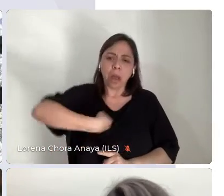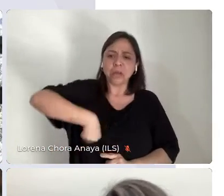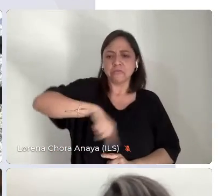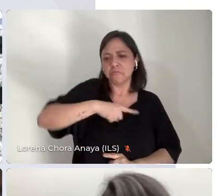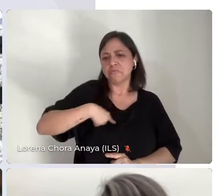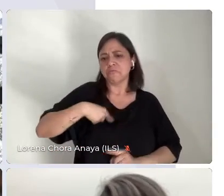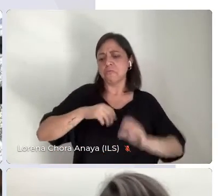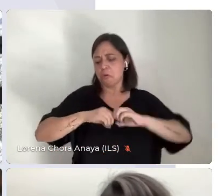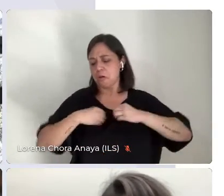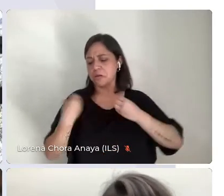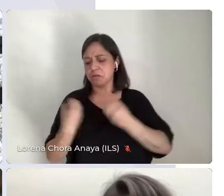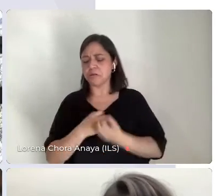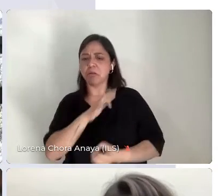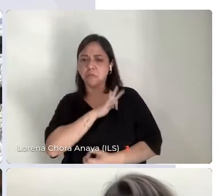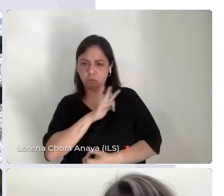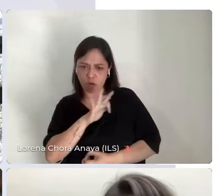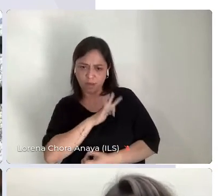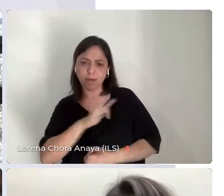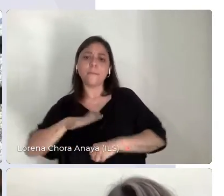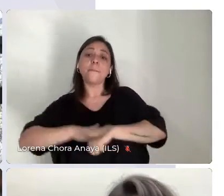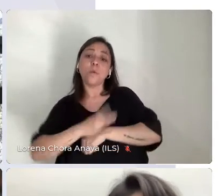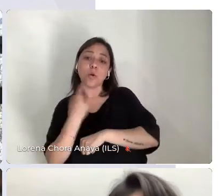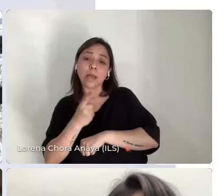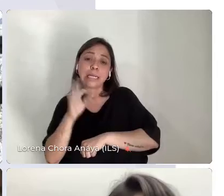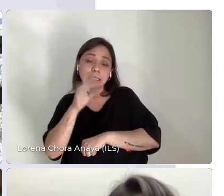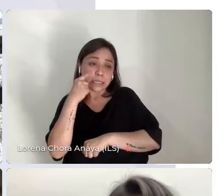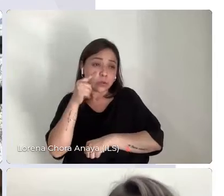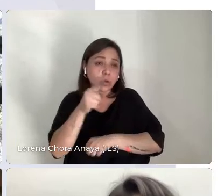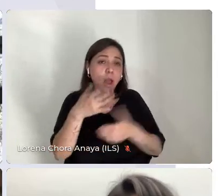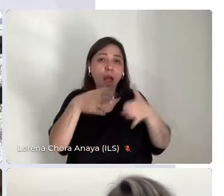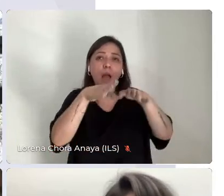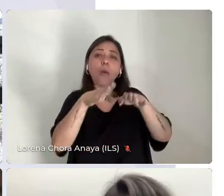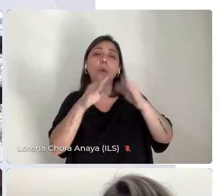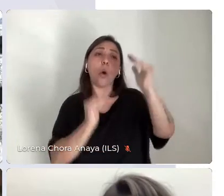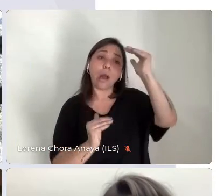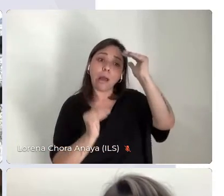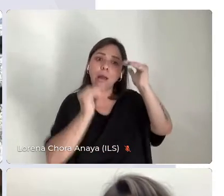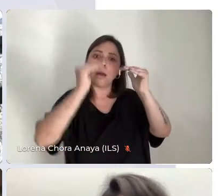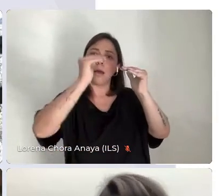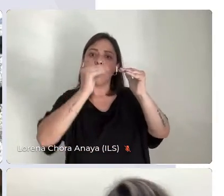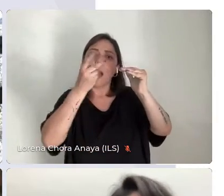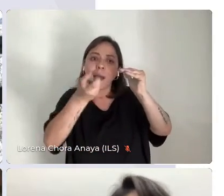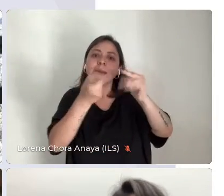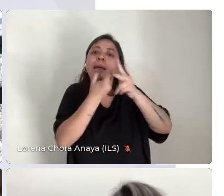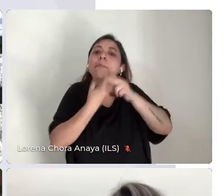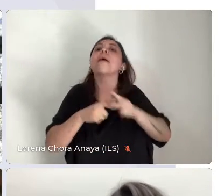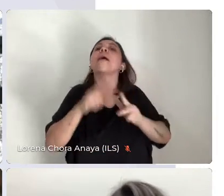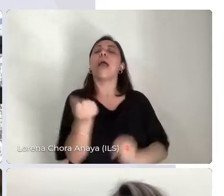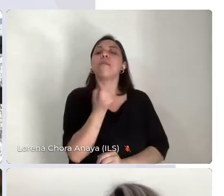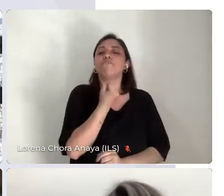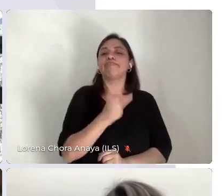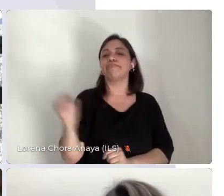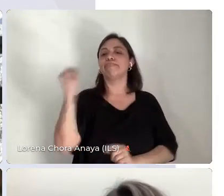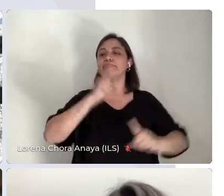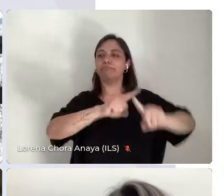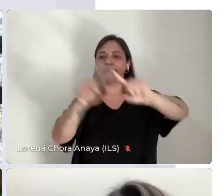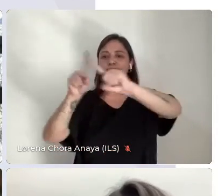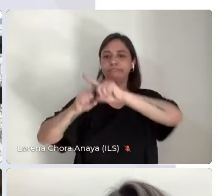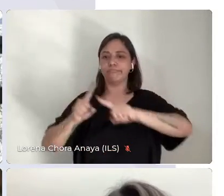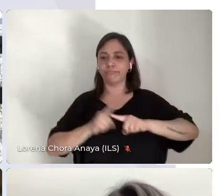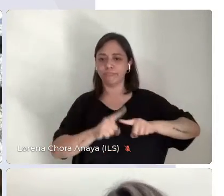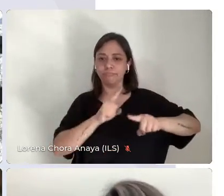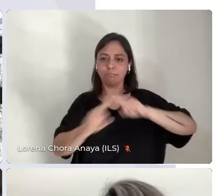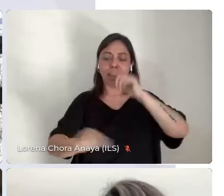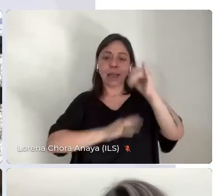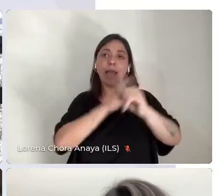organizaciones, porque en la medida que logremos cerrar esa brecha, empezamos a generar talento que va a terminar integrándose en las